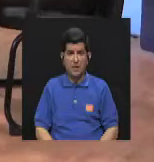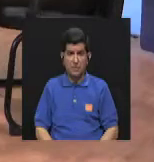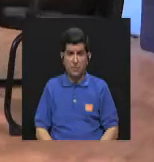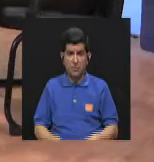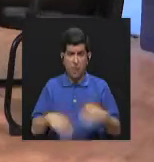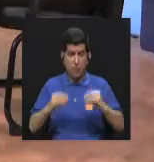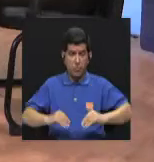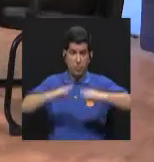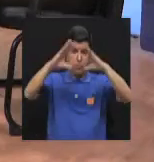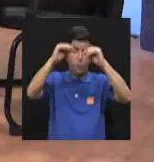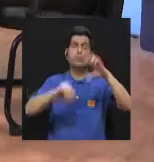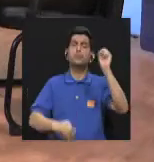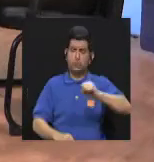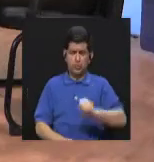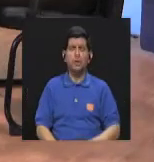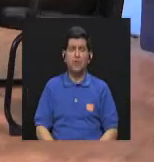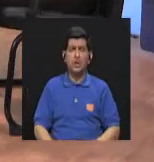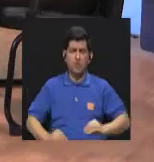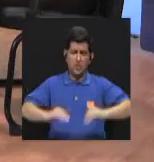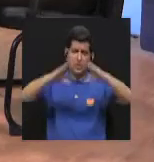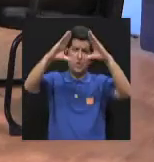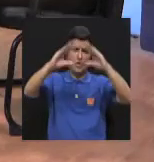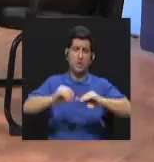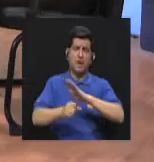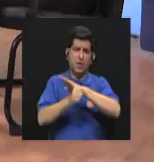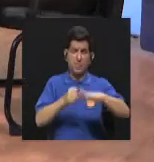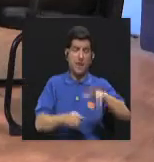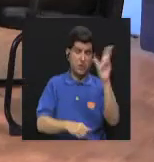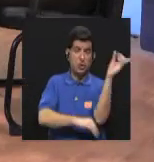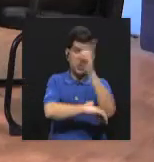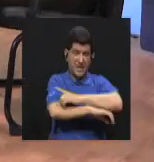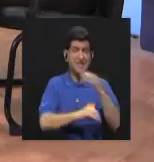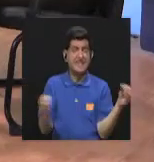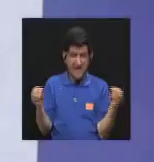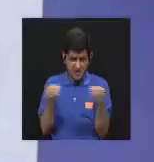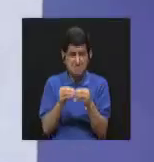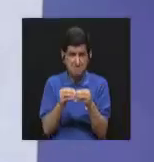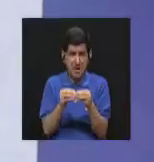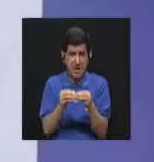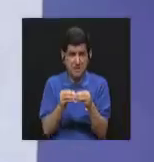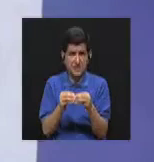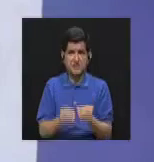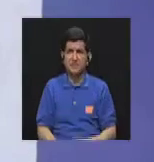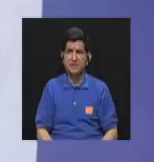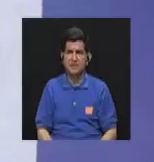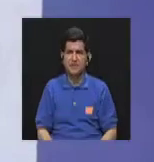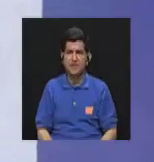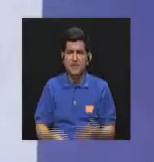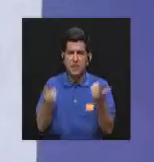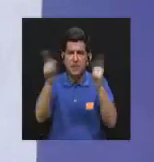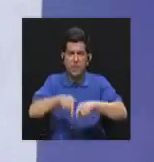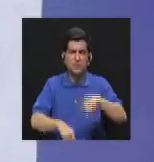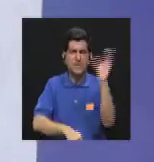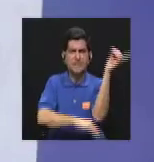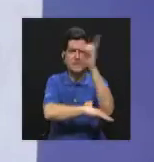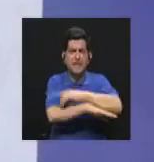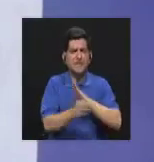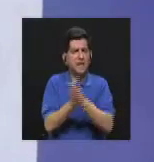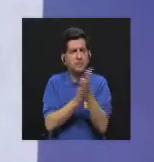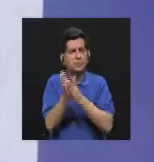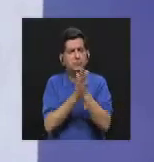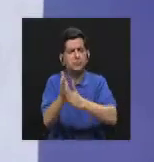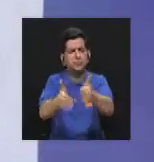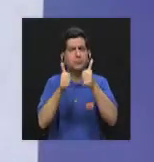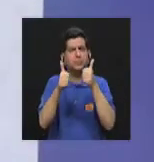Ah, completas, de día completo. Esos 3 días más los que se... Lo que pasa es que son 3 días como muy provechosos,